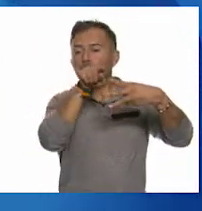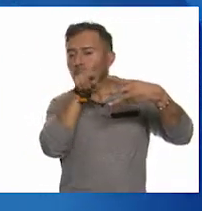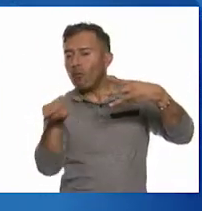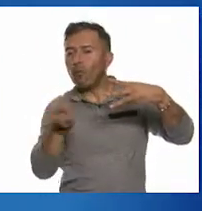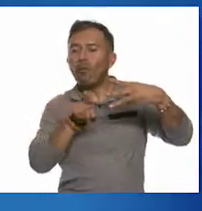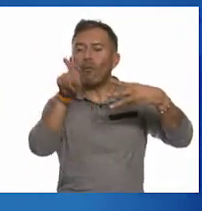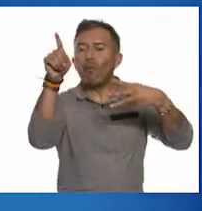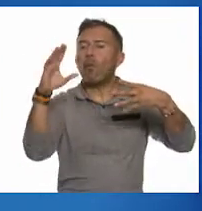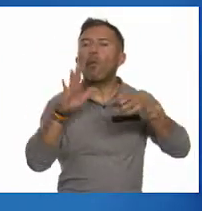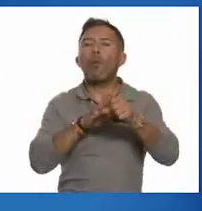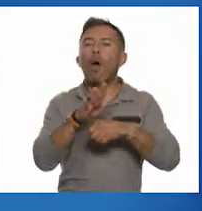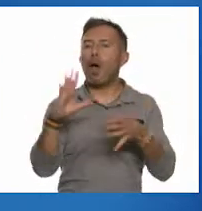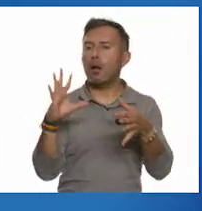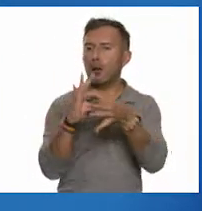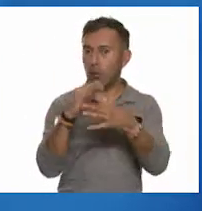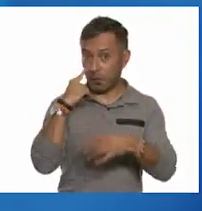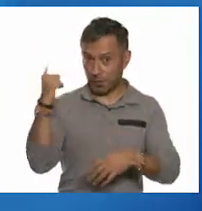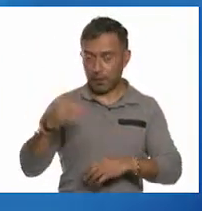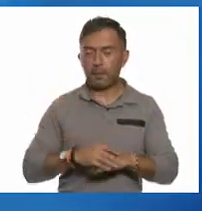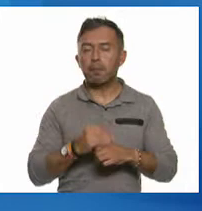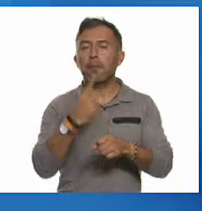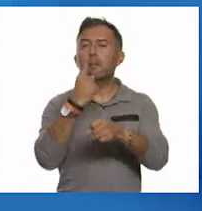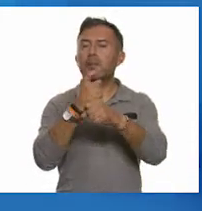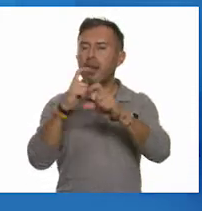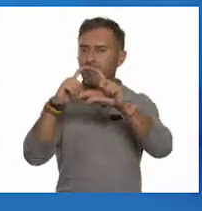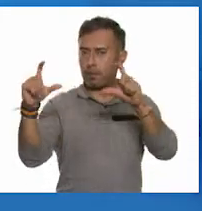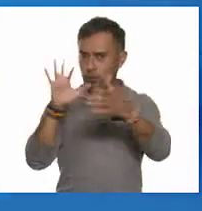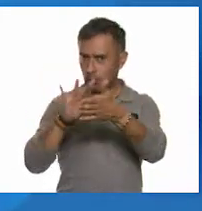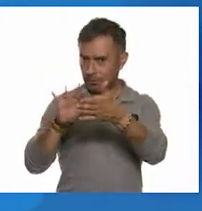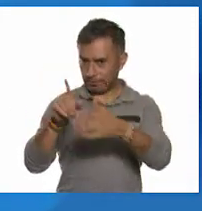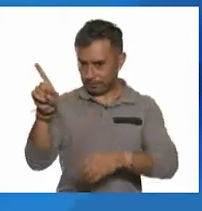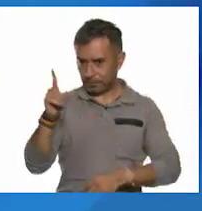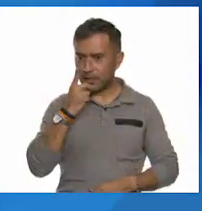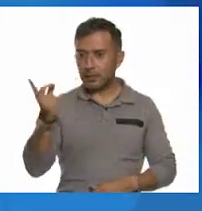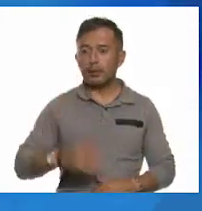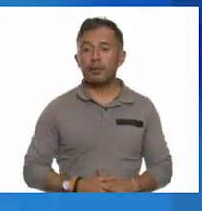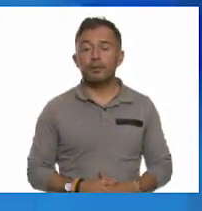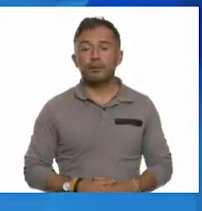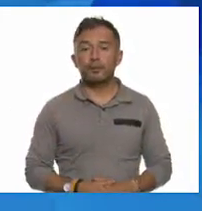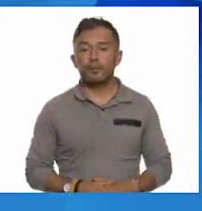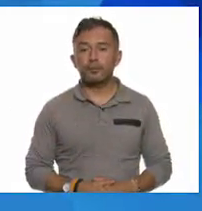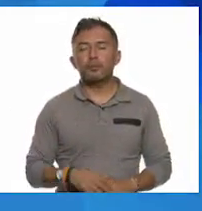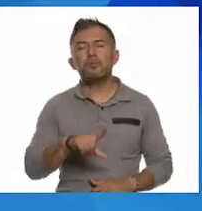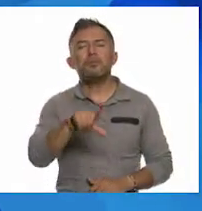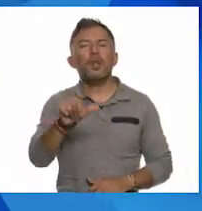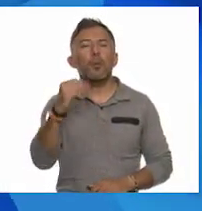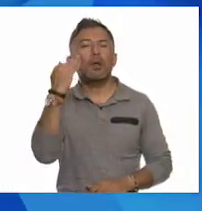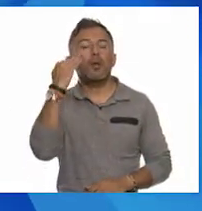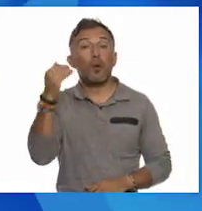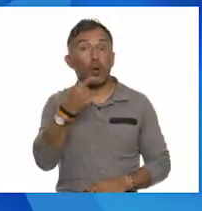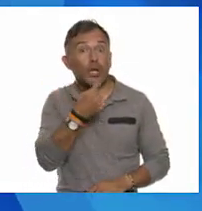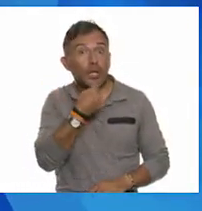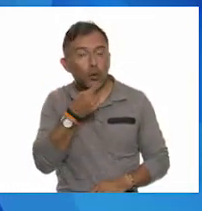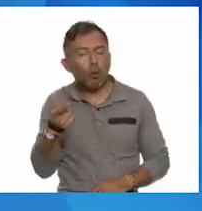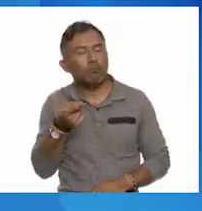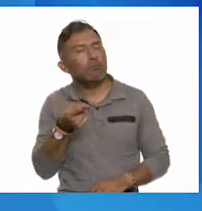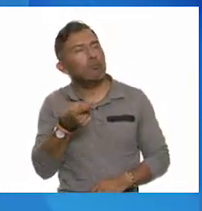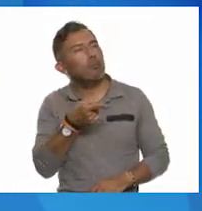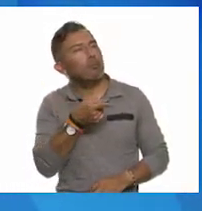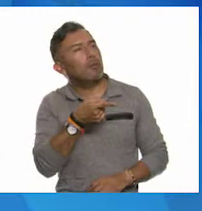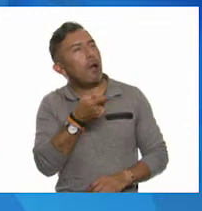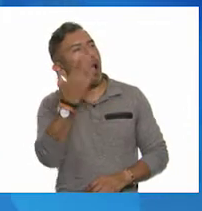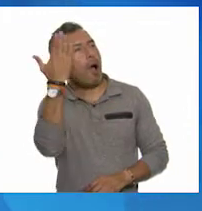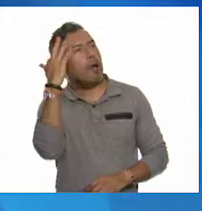Perfecto. Leamos el primer fragmento. Dice: tiempo después, el niño, en agradecimiento, ayudó